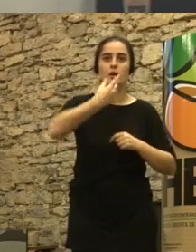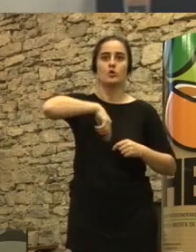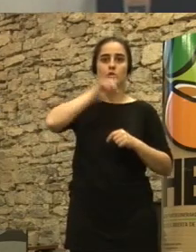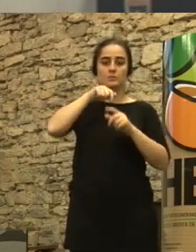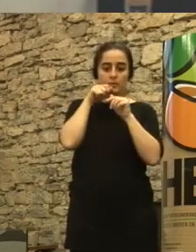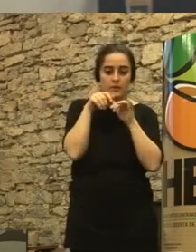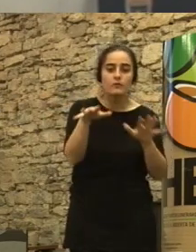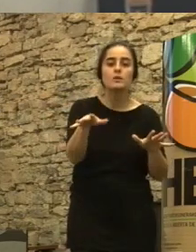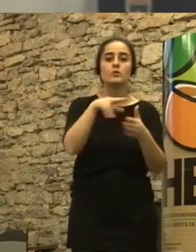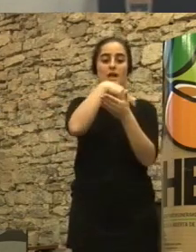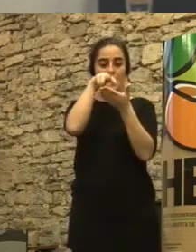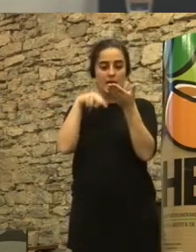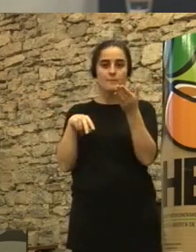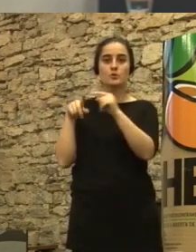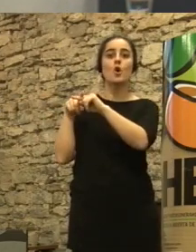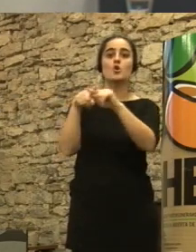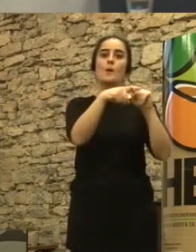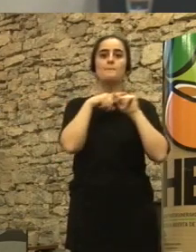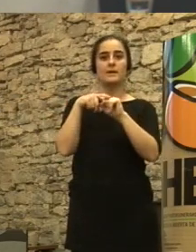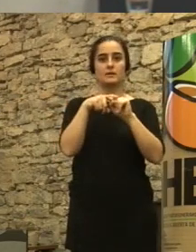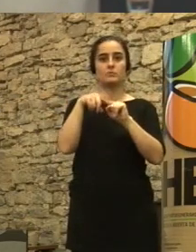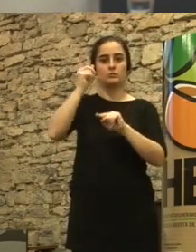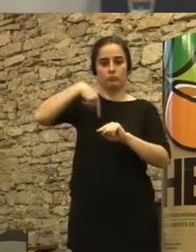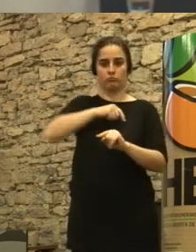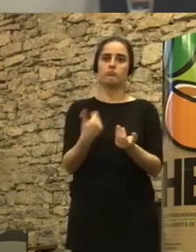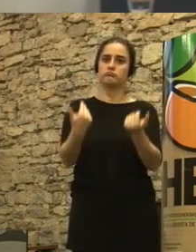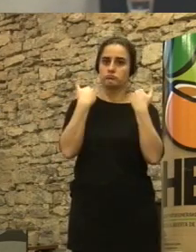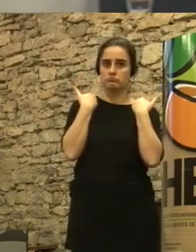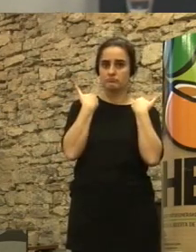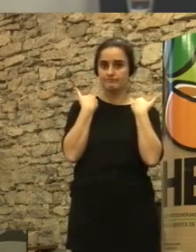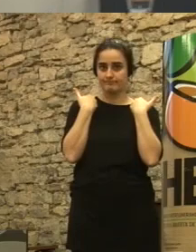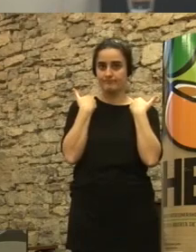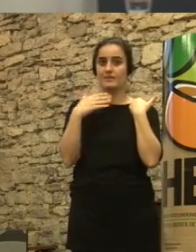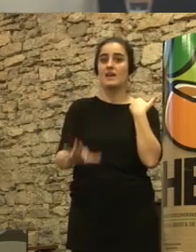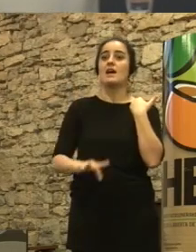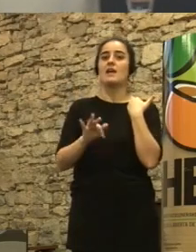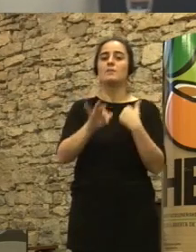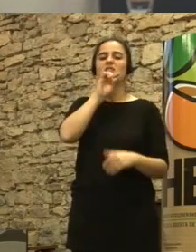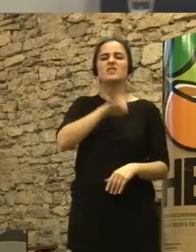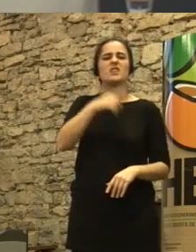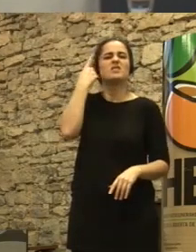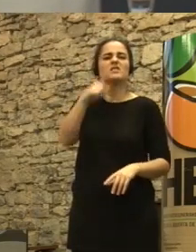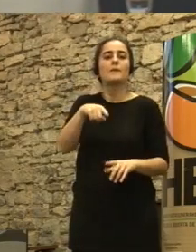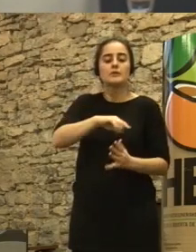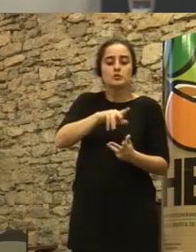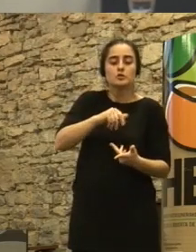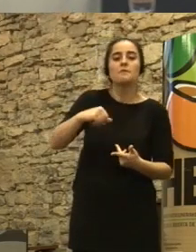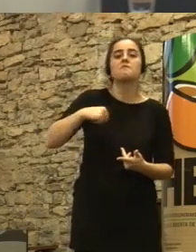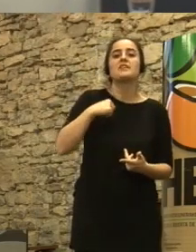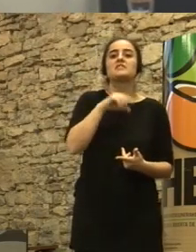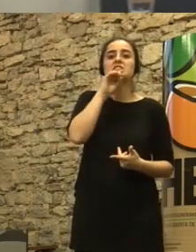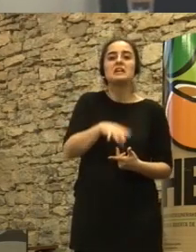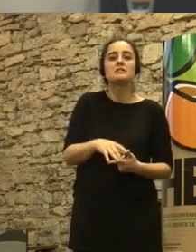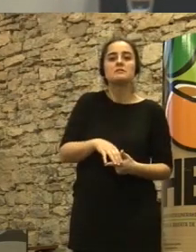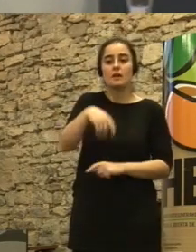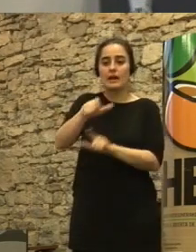la leemos, la compartimos, somos responsables. Y además, ¿quién puede identificar el fake news o potencialmente identificarlo si no es la